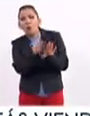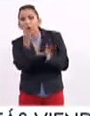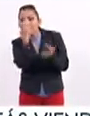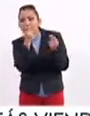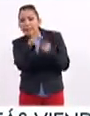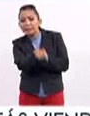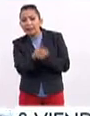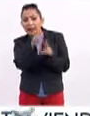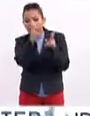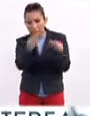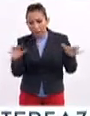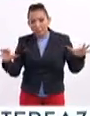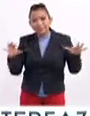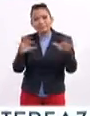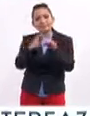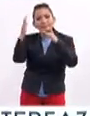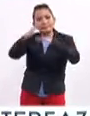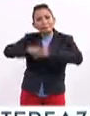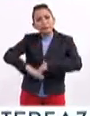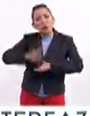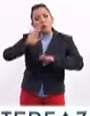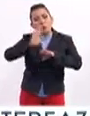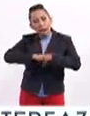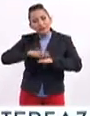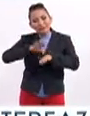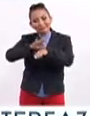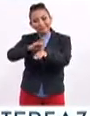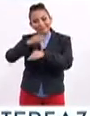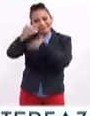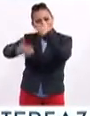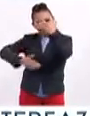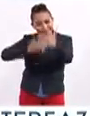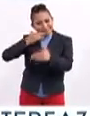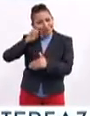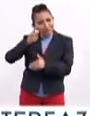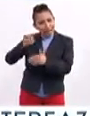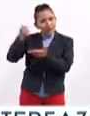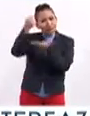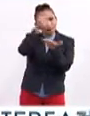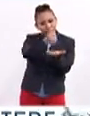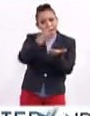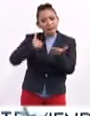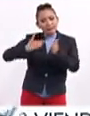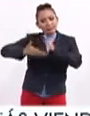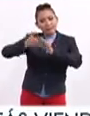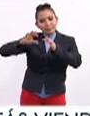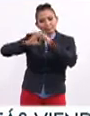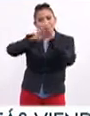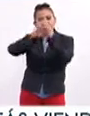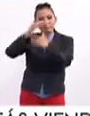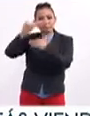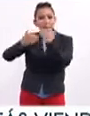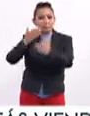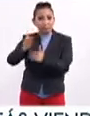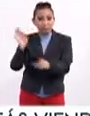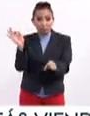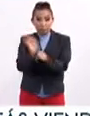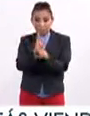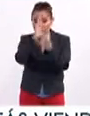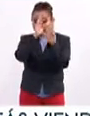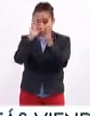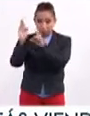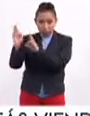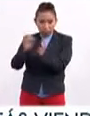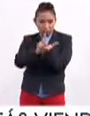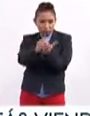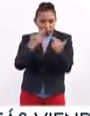Se fomenta la paz y reconciliación conforme se vuelve tangible el desarrollo, la inversión y la construcción sostenible. Fortalece el respeto